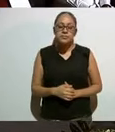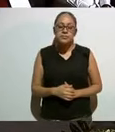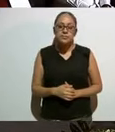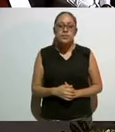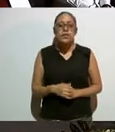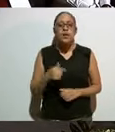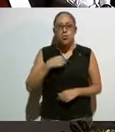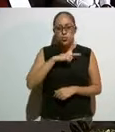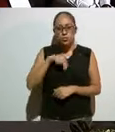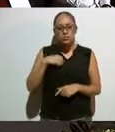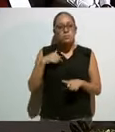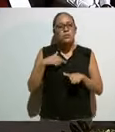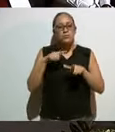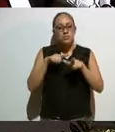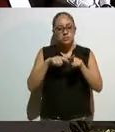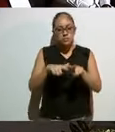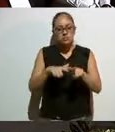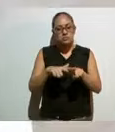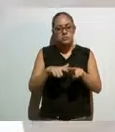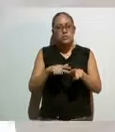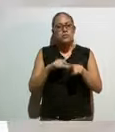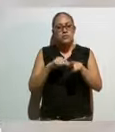seguir adelante trabajando